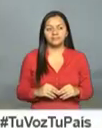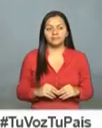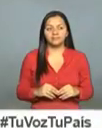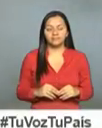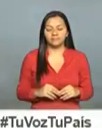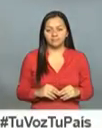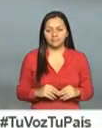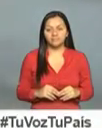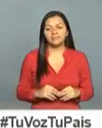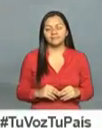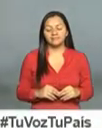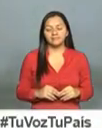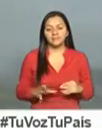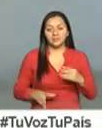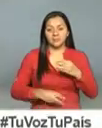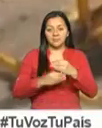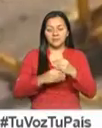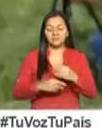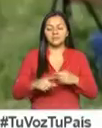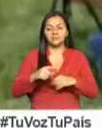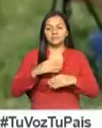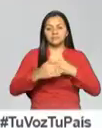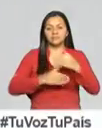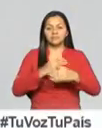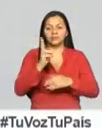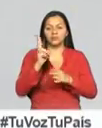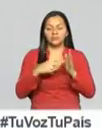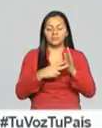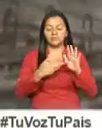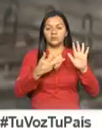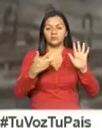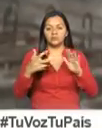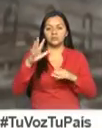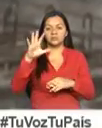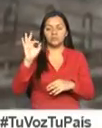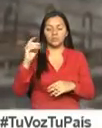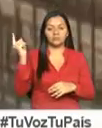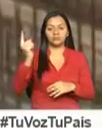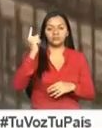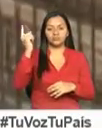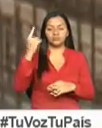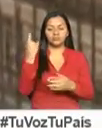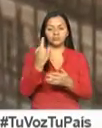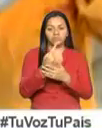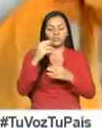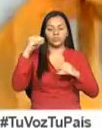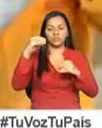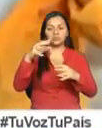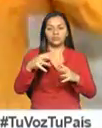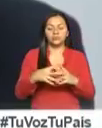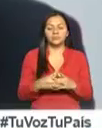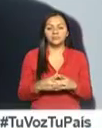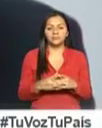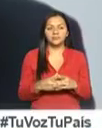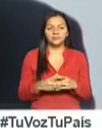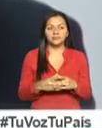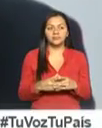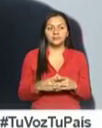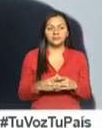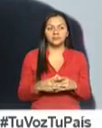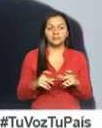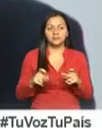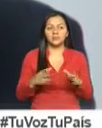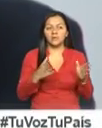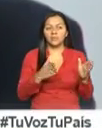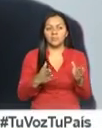y Mazardudas se sumarán en la generación de 2.850 megavatios de energía. Minas San Francisco, que se tiene planificado